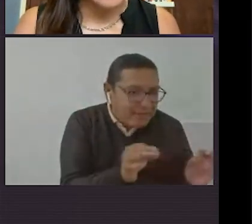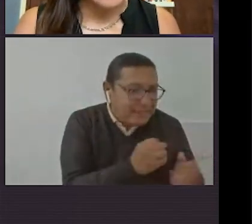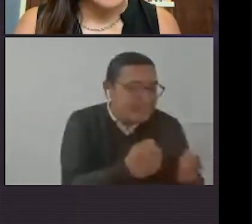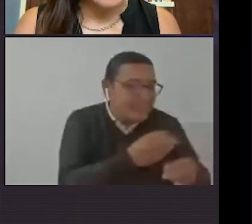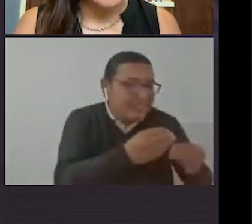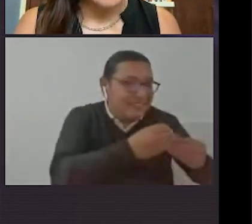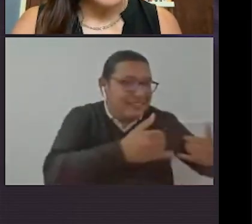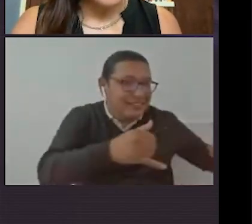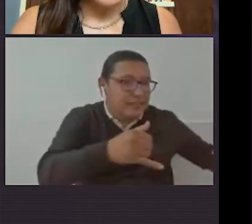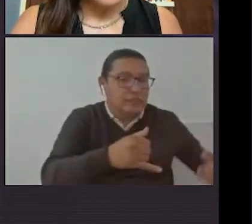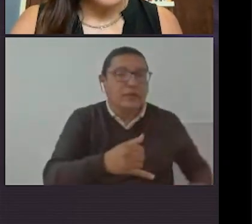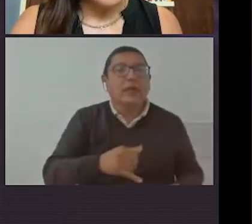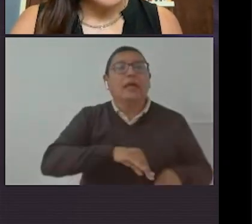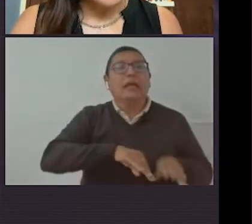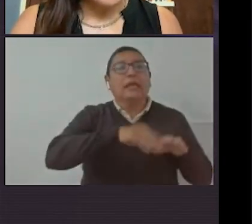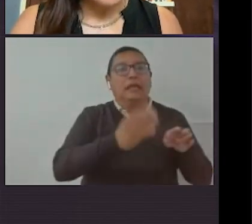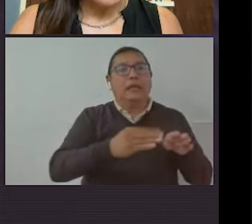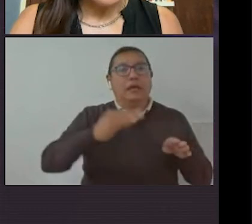caminar.